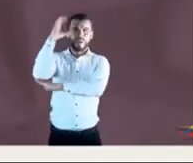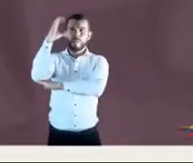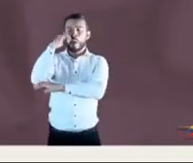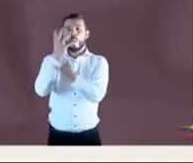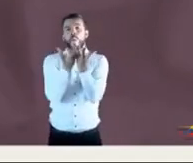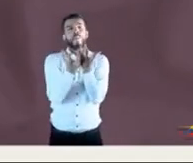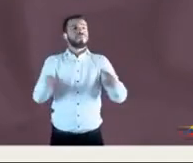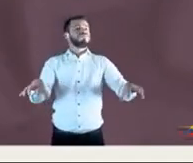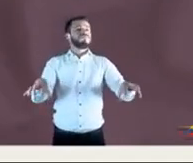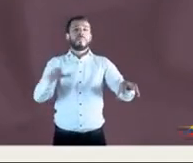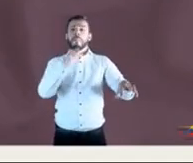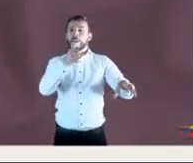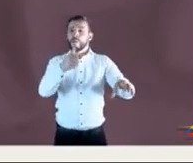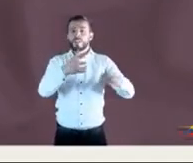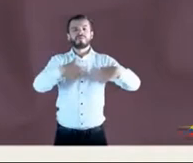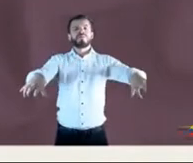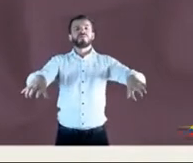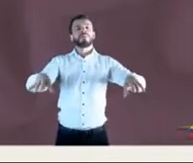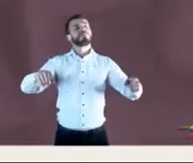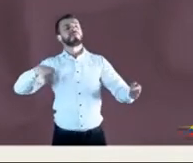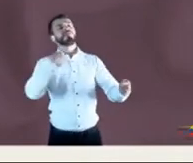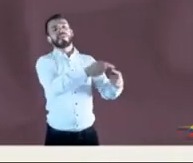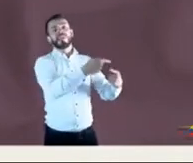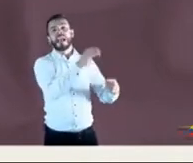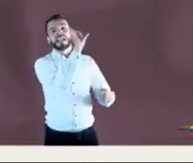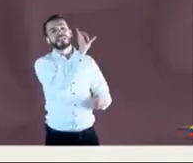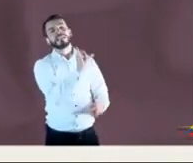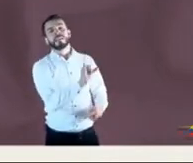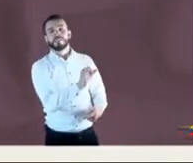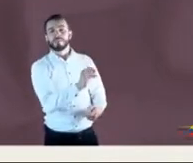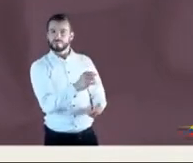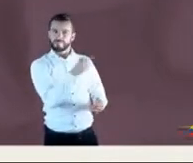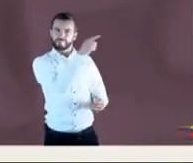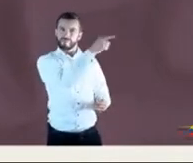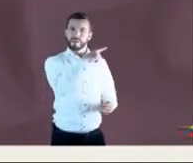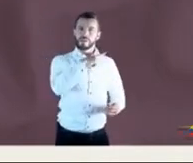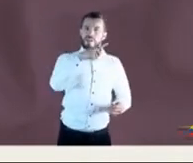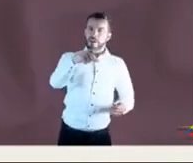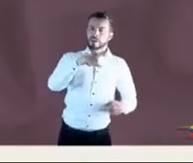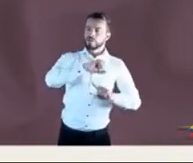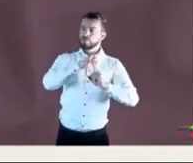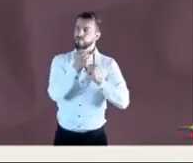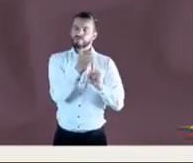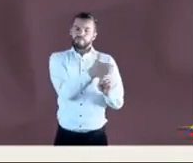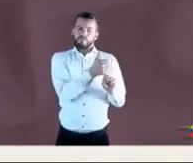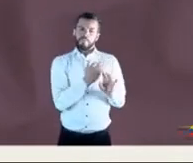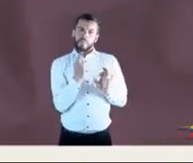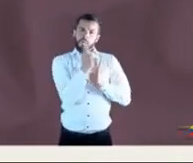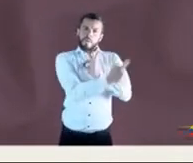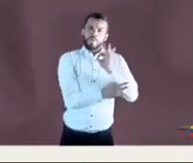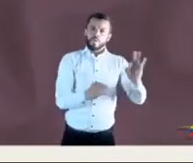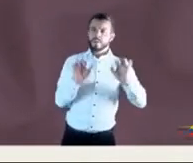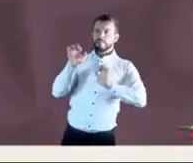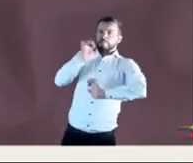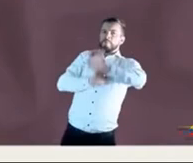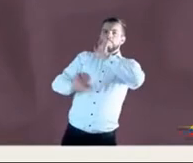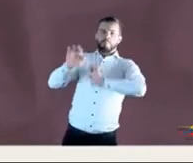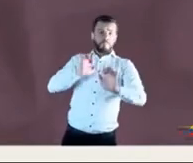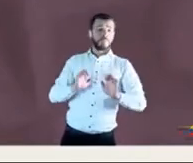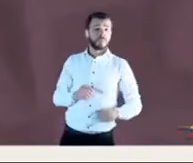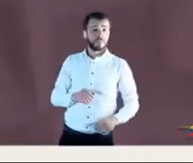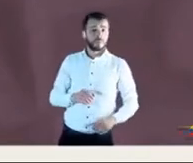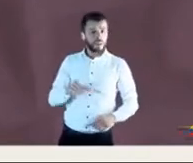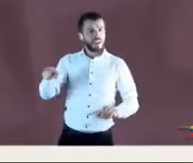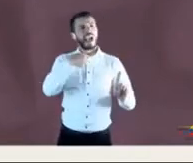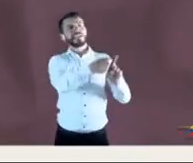polarizado, aún se estigmatiza la labor de defensores, de los defensores y de las lideresas y los líderes.